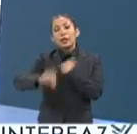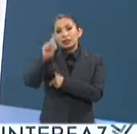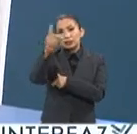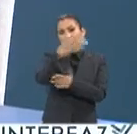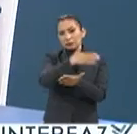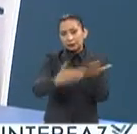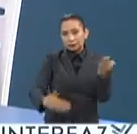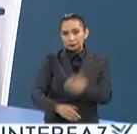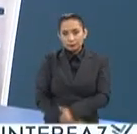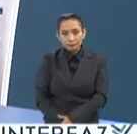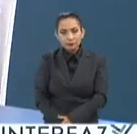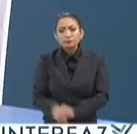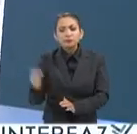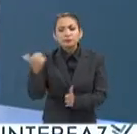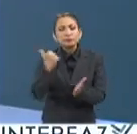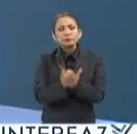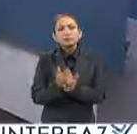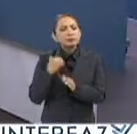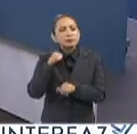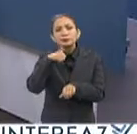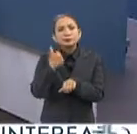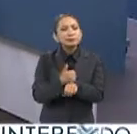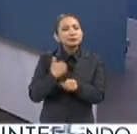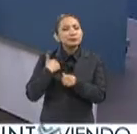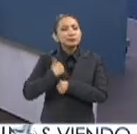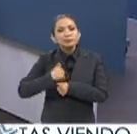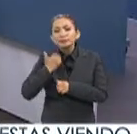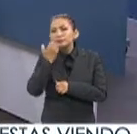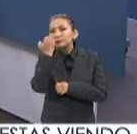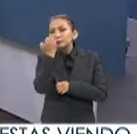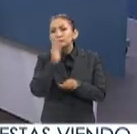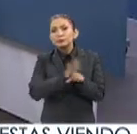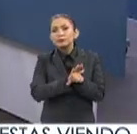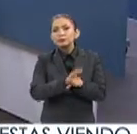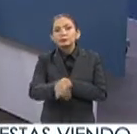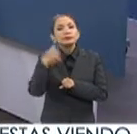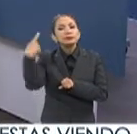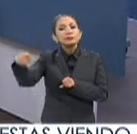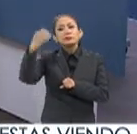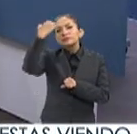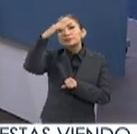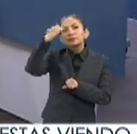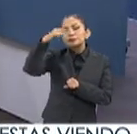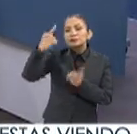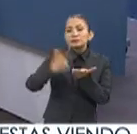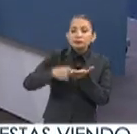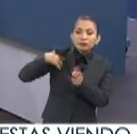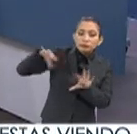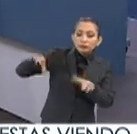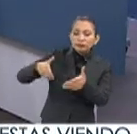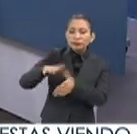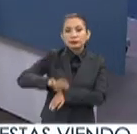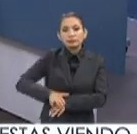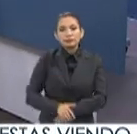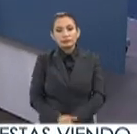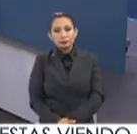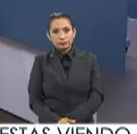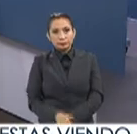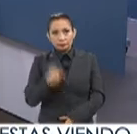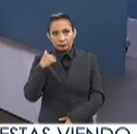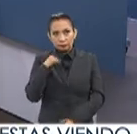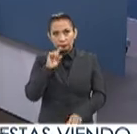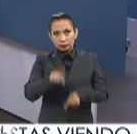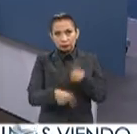diciembre. ¿En qué ciudad de Canadá estuviste? ¿En qué escuela? ¿Y cuál fue tu experiencia dentro de la comunidad?